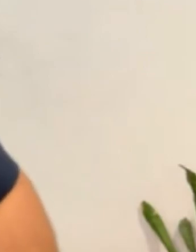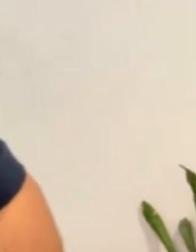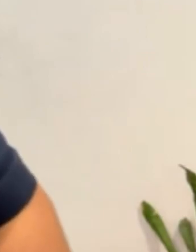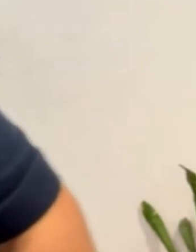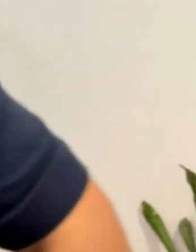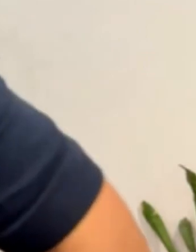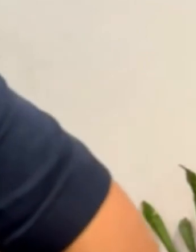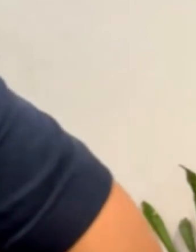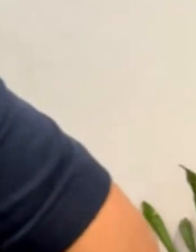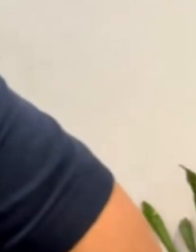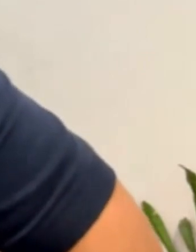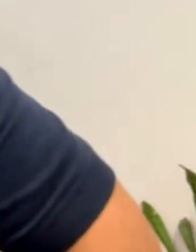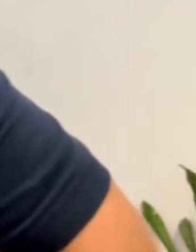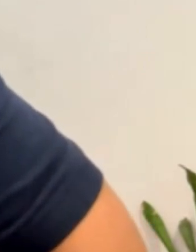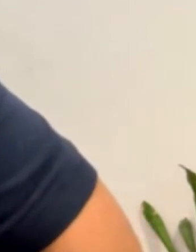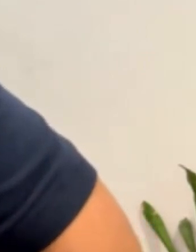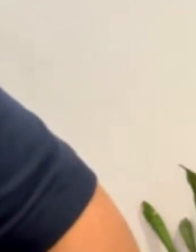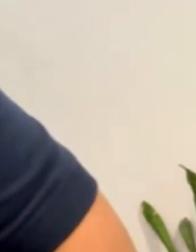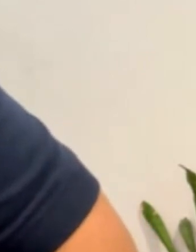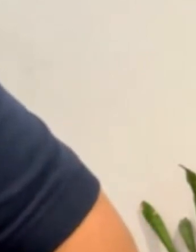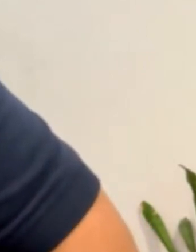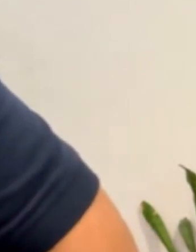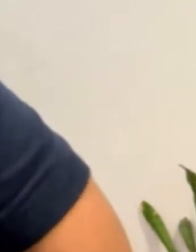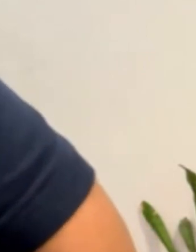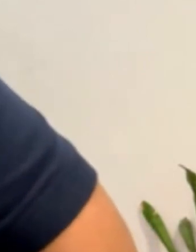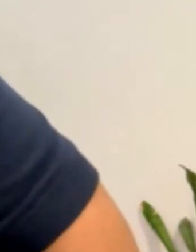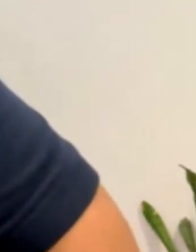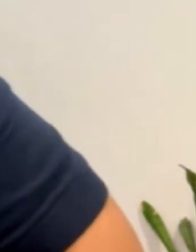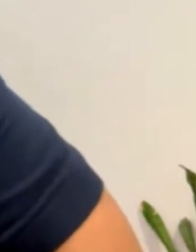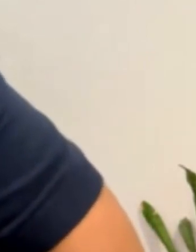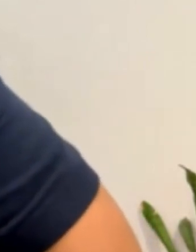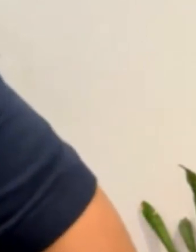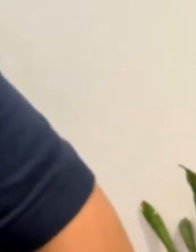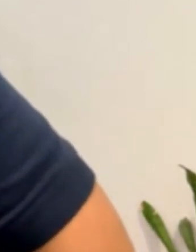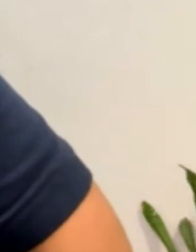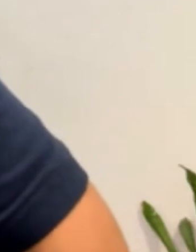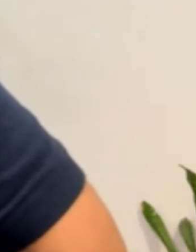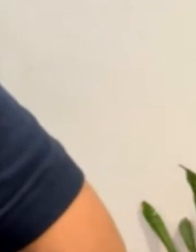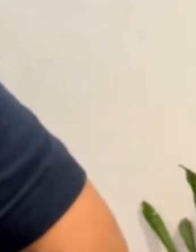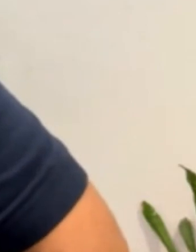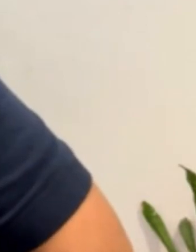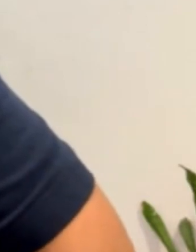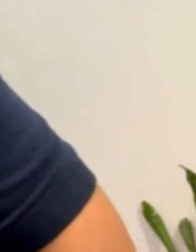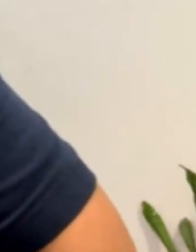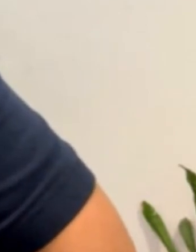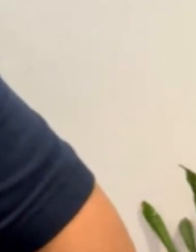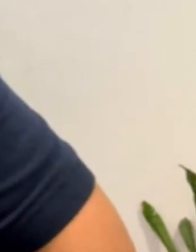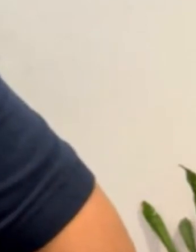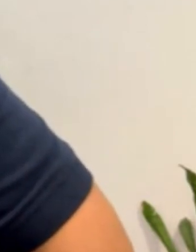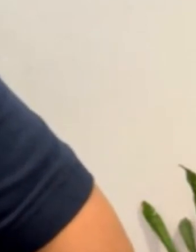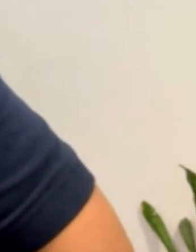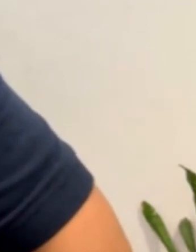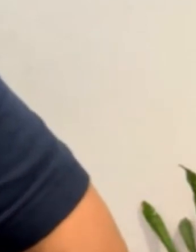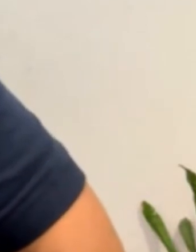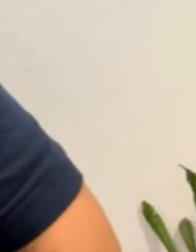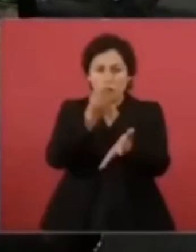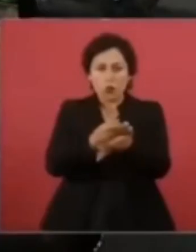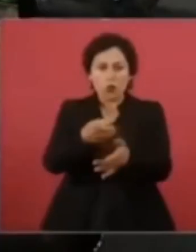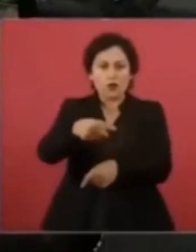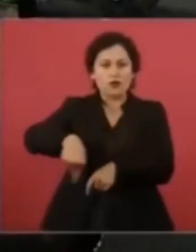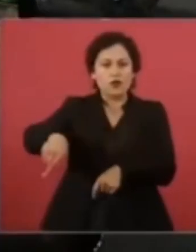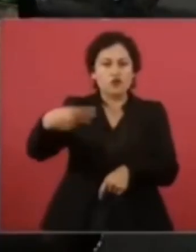estos periodistas que quisieran estar en la nómina o están de Mexicanos contra la Corrupción y la Impunidad. Vamos a ver,